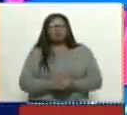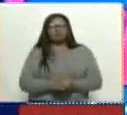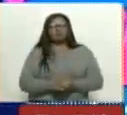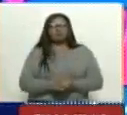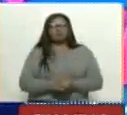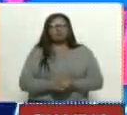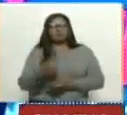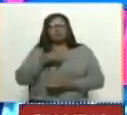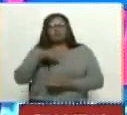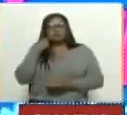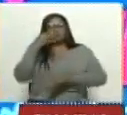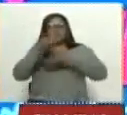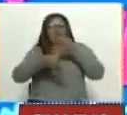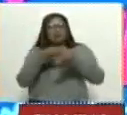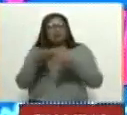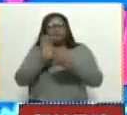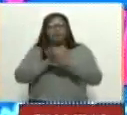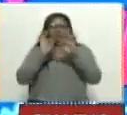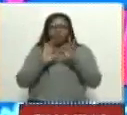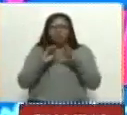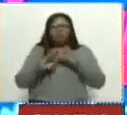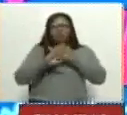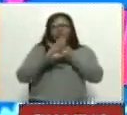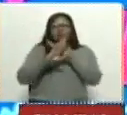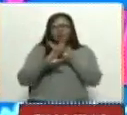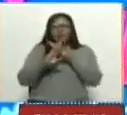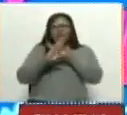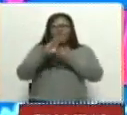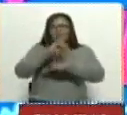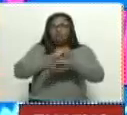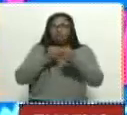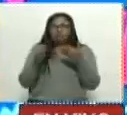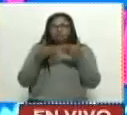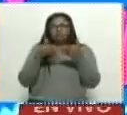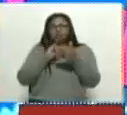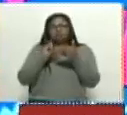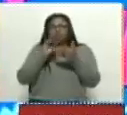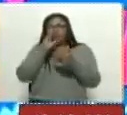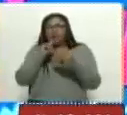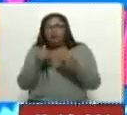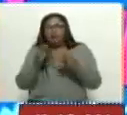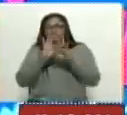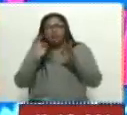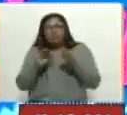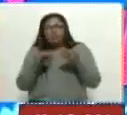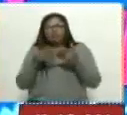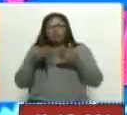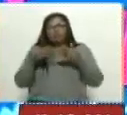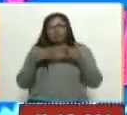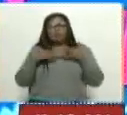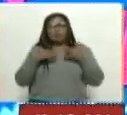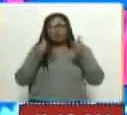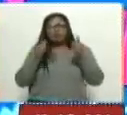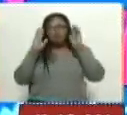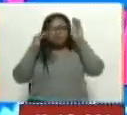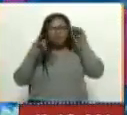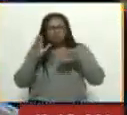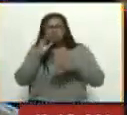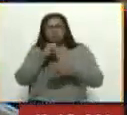Venezuela no de la Bonanza petrolera de Venezuela bloqueada no ha cerrado ningún centro de salud ningún Centro Educativo